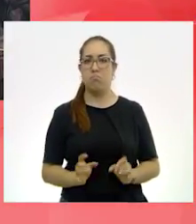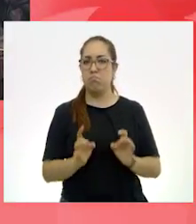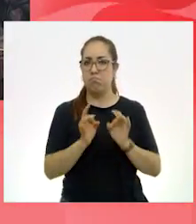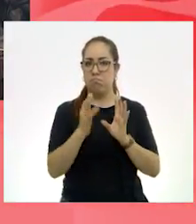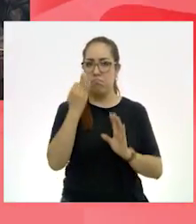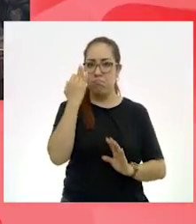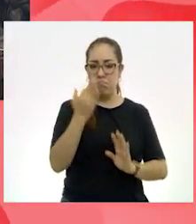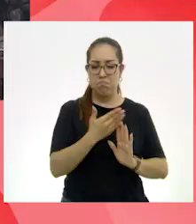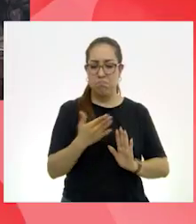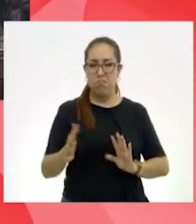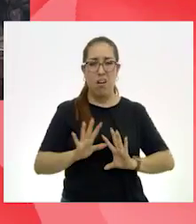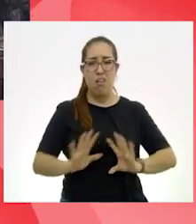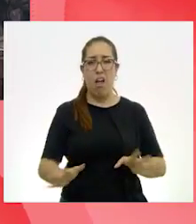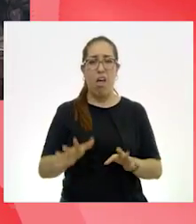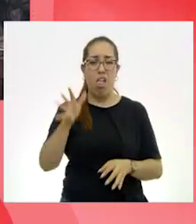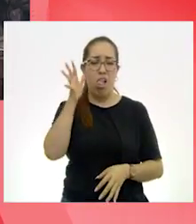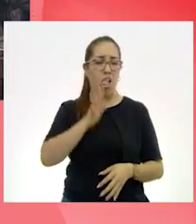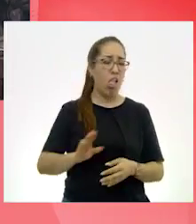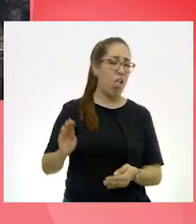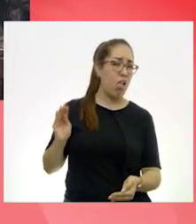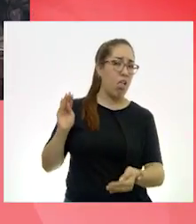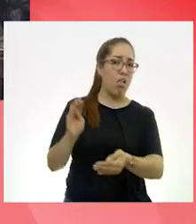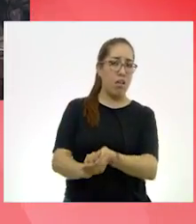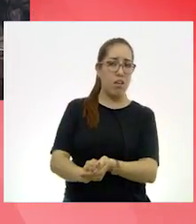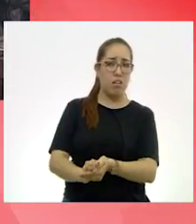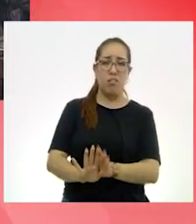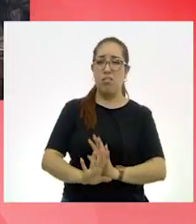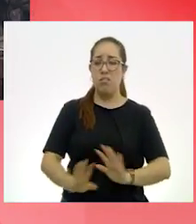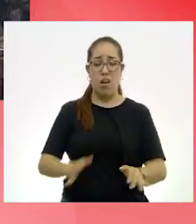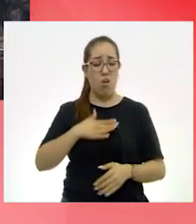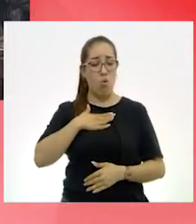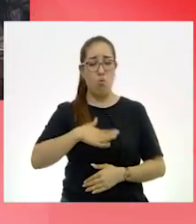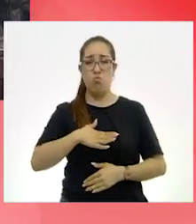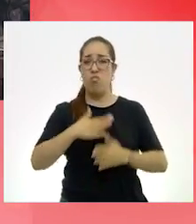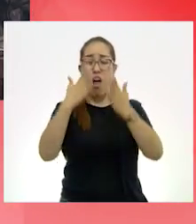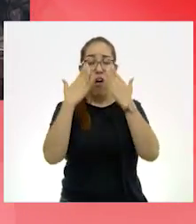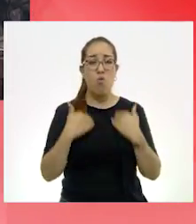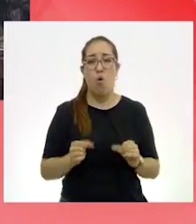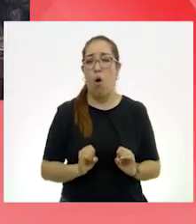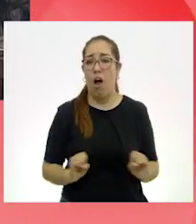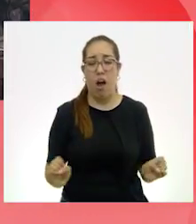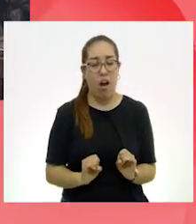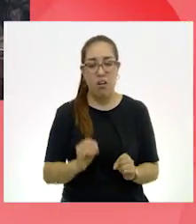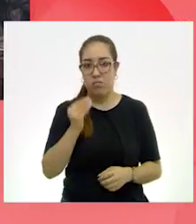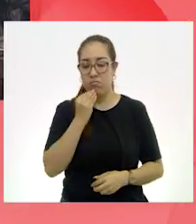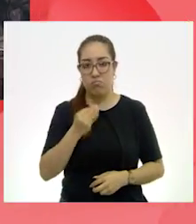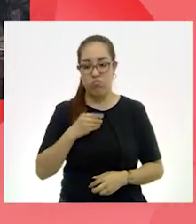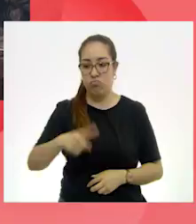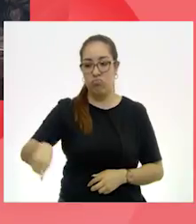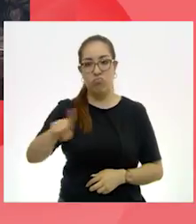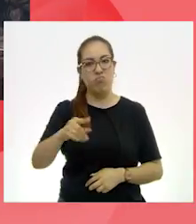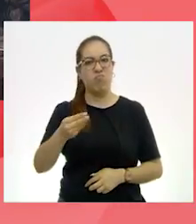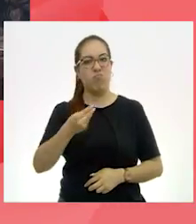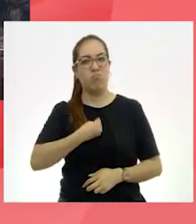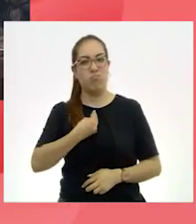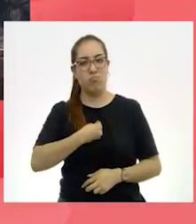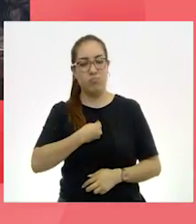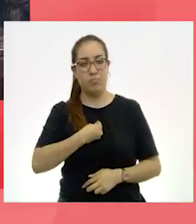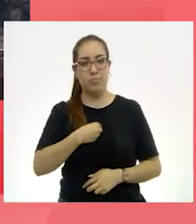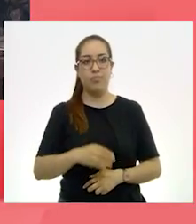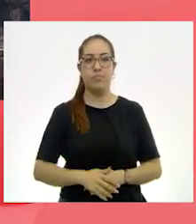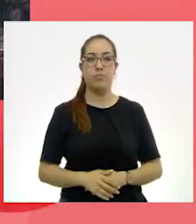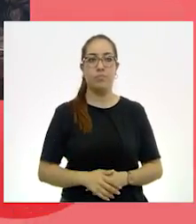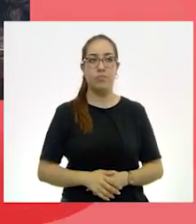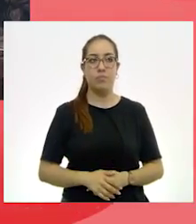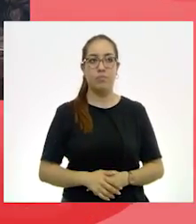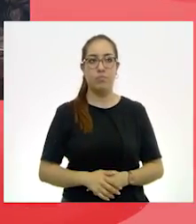hacer caso, o les dicen: ya la justicia se fue al cielo, saquen y cuenten con ella, o ya hacia los umbrales de la revolución,